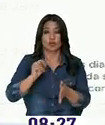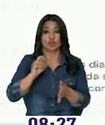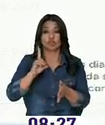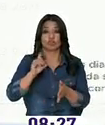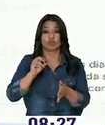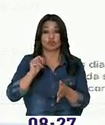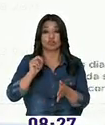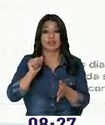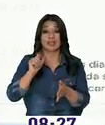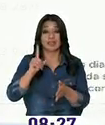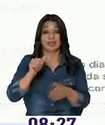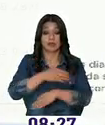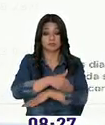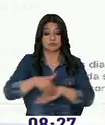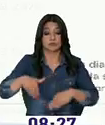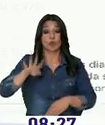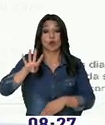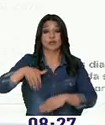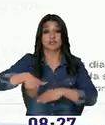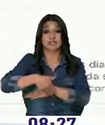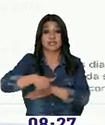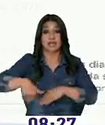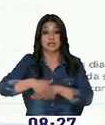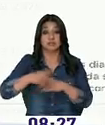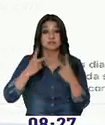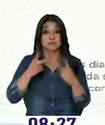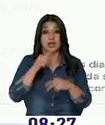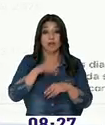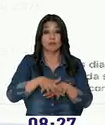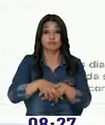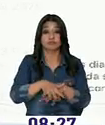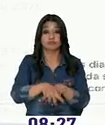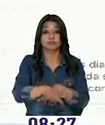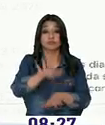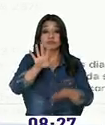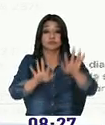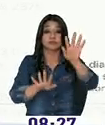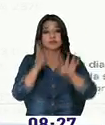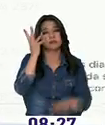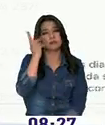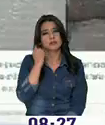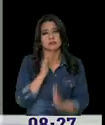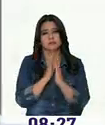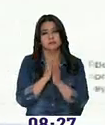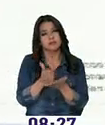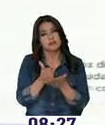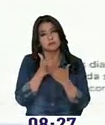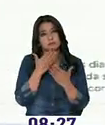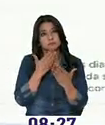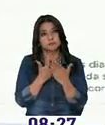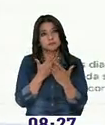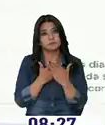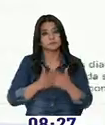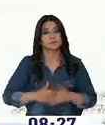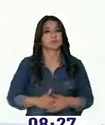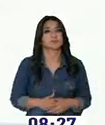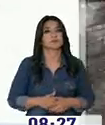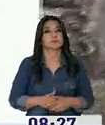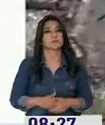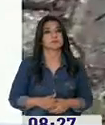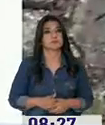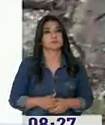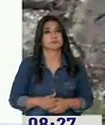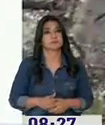sector 4 esquinas, se está yendo el agua, están más de 15 días, por favor, ayuden, gracias, ven, ahí está,